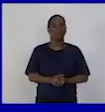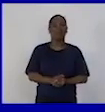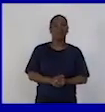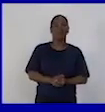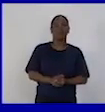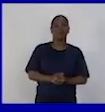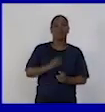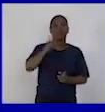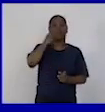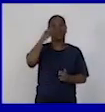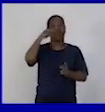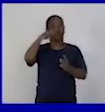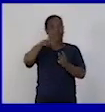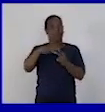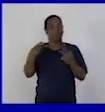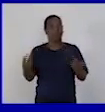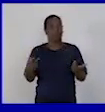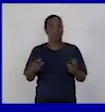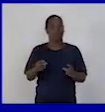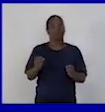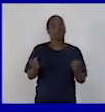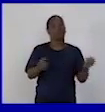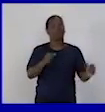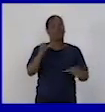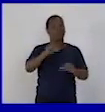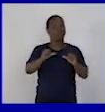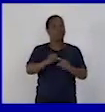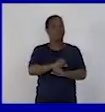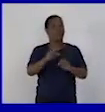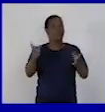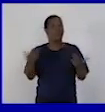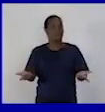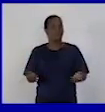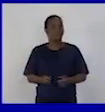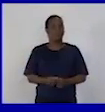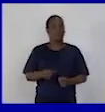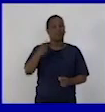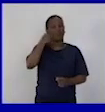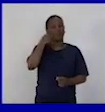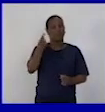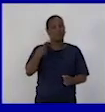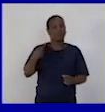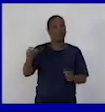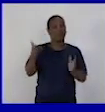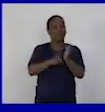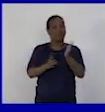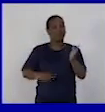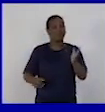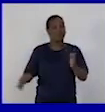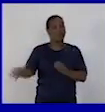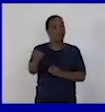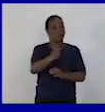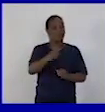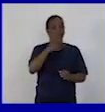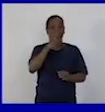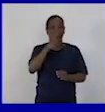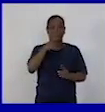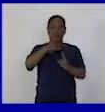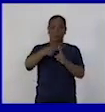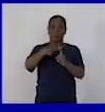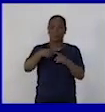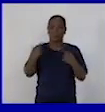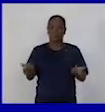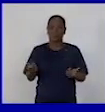la ecuación termoquímica que daría, recuerden que la energía total de los reaccionantes es mayor que la energía de los productos en